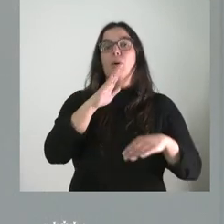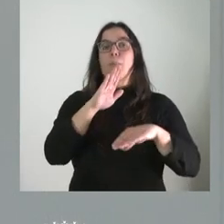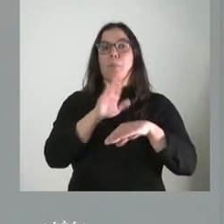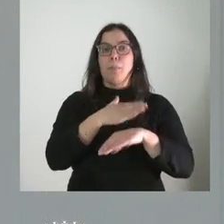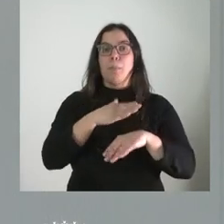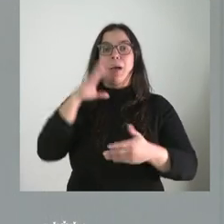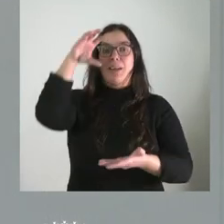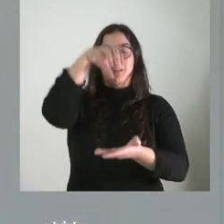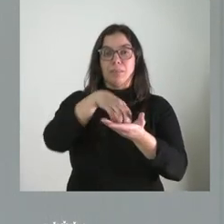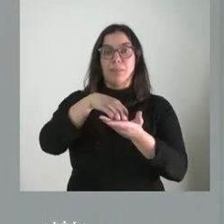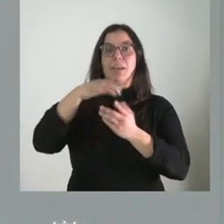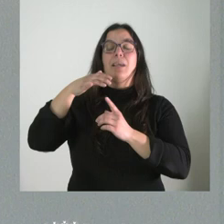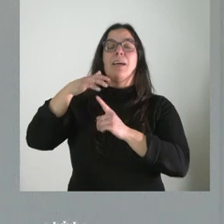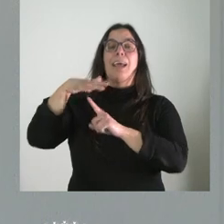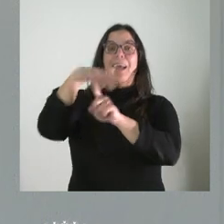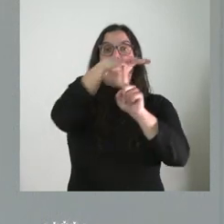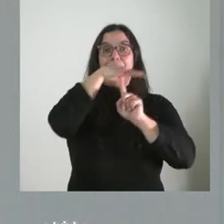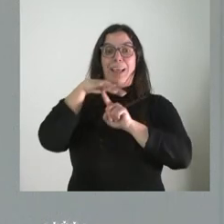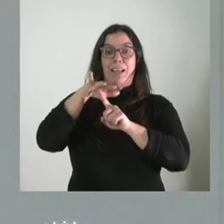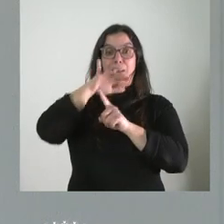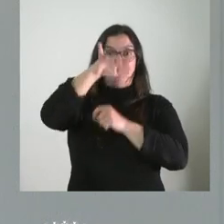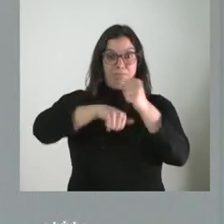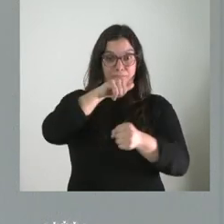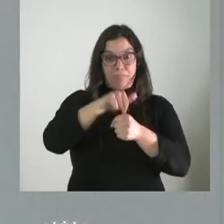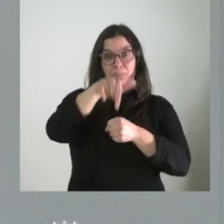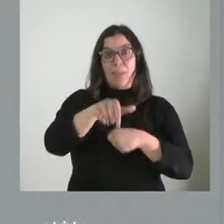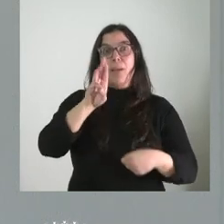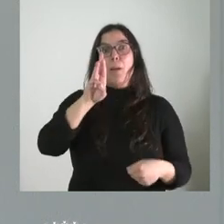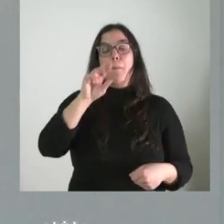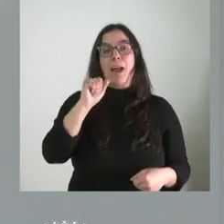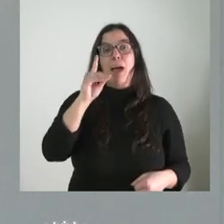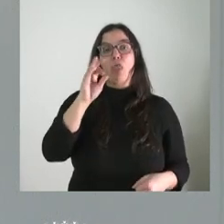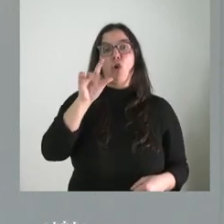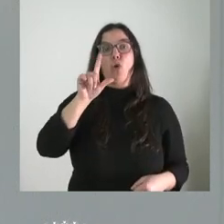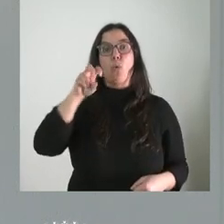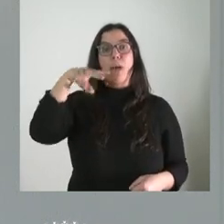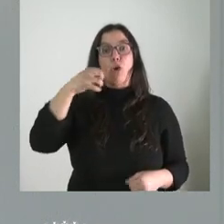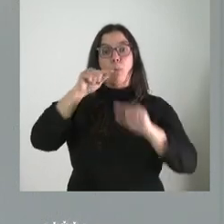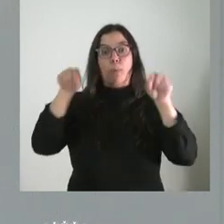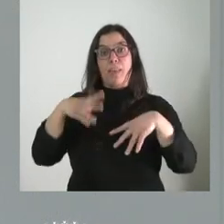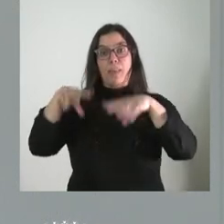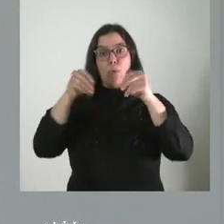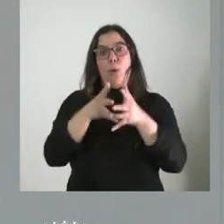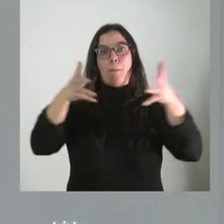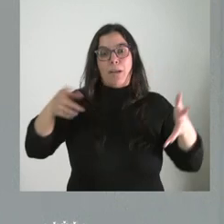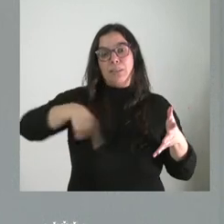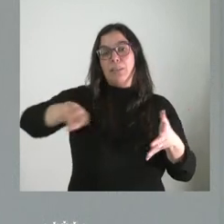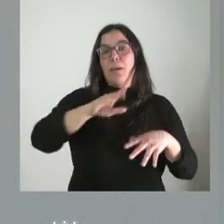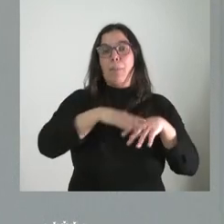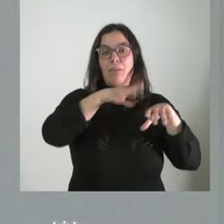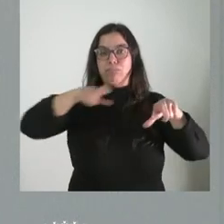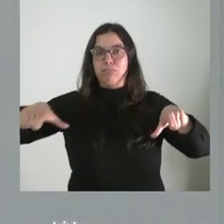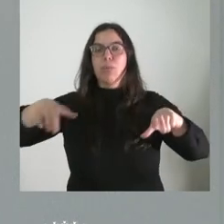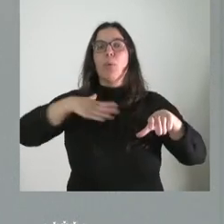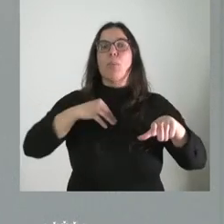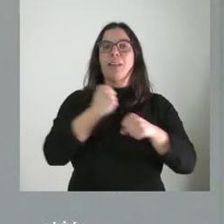las dependencias del helipuerto de pradolungo en Burgos se trata la construcción de diversas dependencias para su uso como centro de trabajo y ahí van